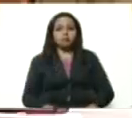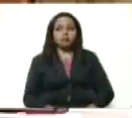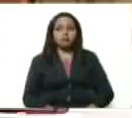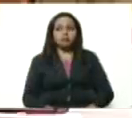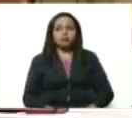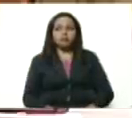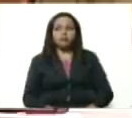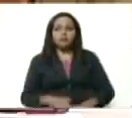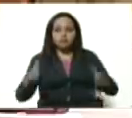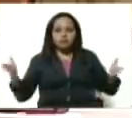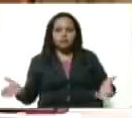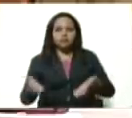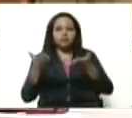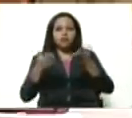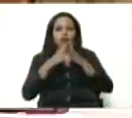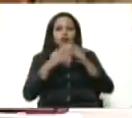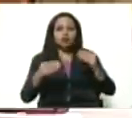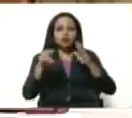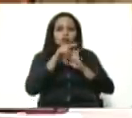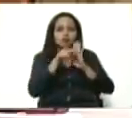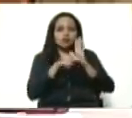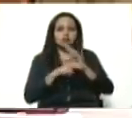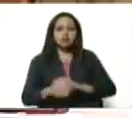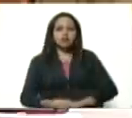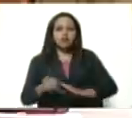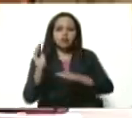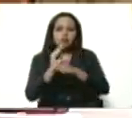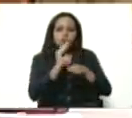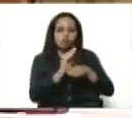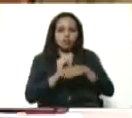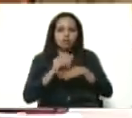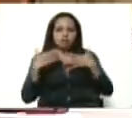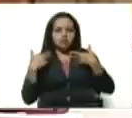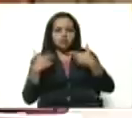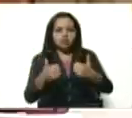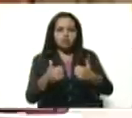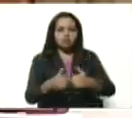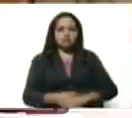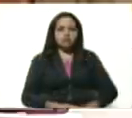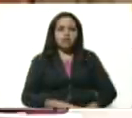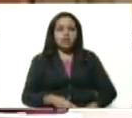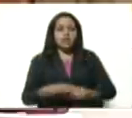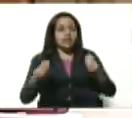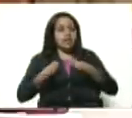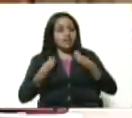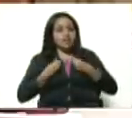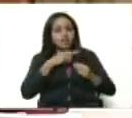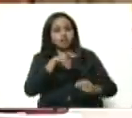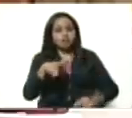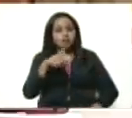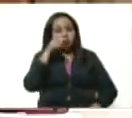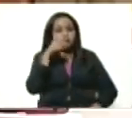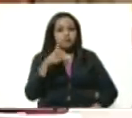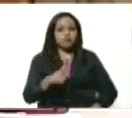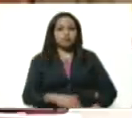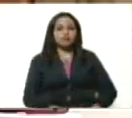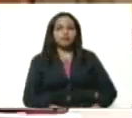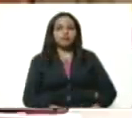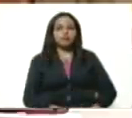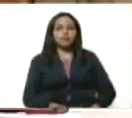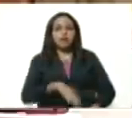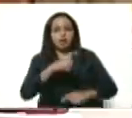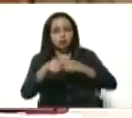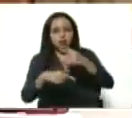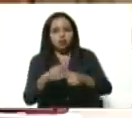ánimo de todas estas medidas la protección de la salud y de la vida de nuestro pueblo bueno en los